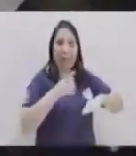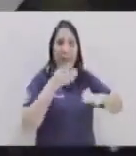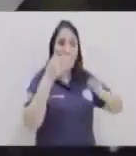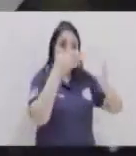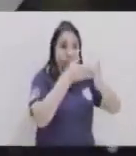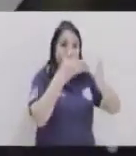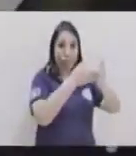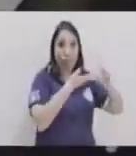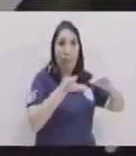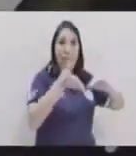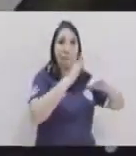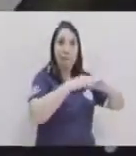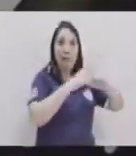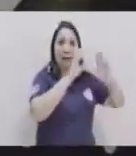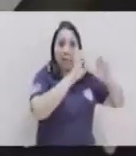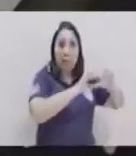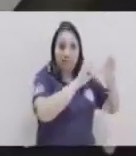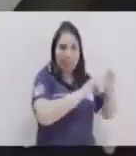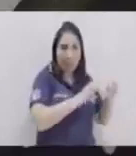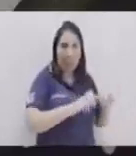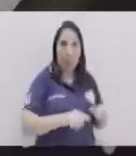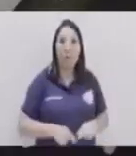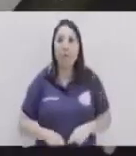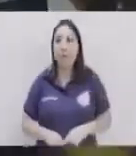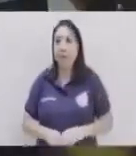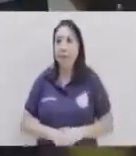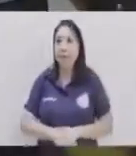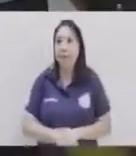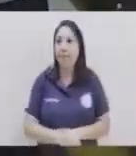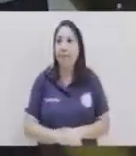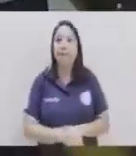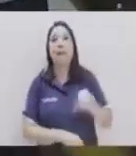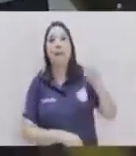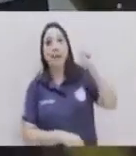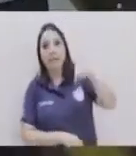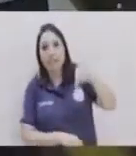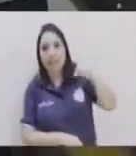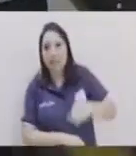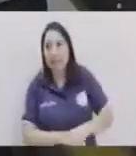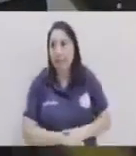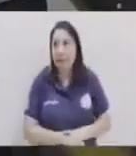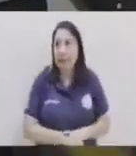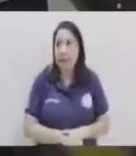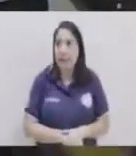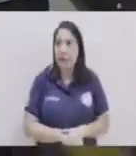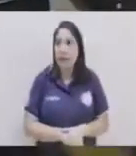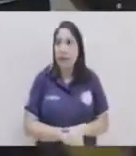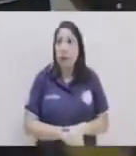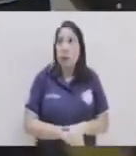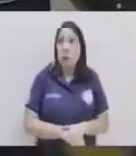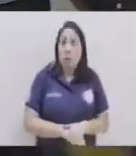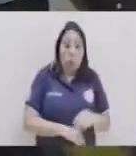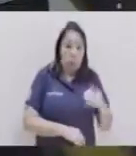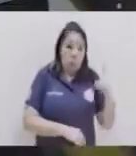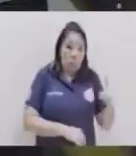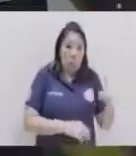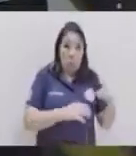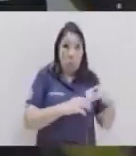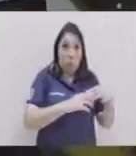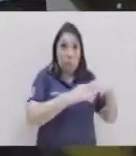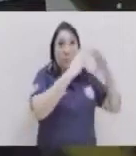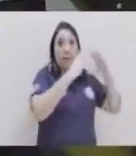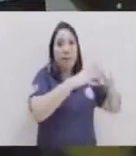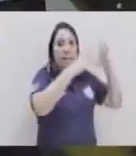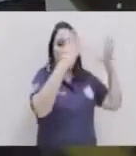y los daños son más grandes y a veces hasta irreparables. Así es, Claudia. Uno es de mayor magnitud que el